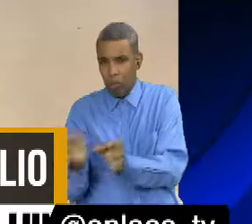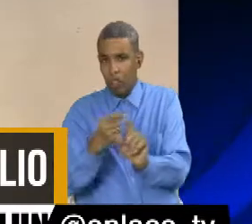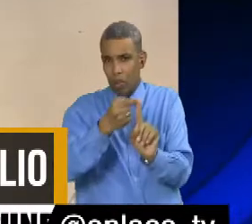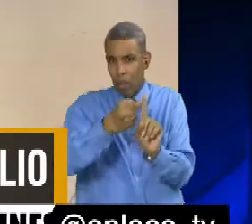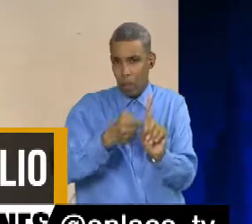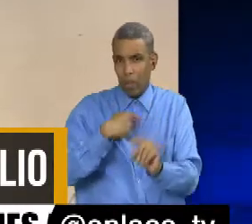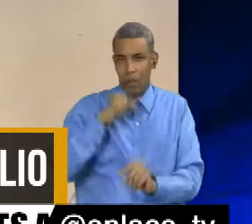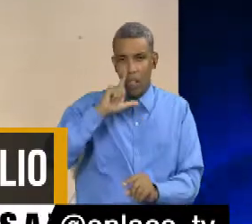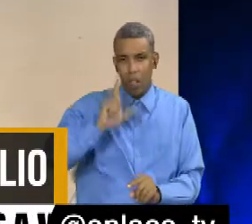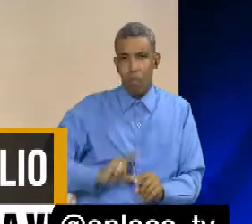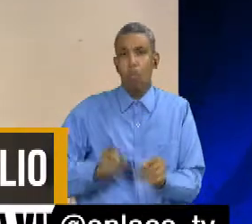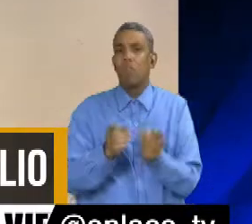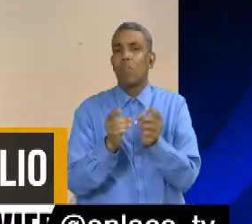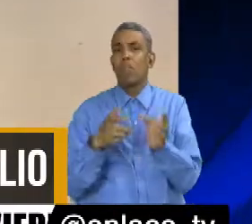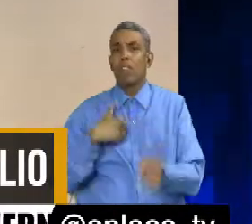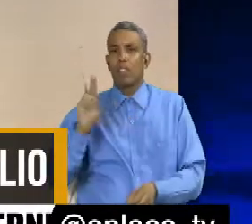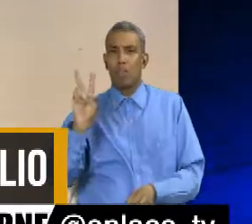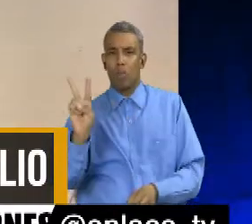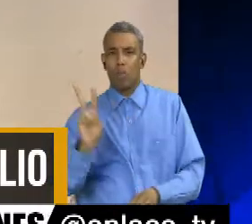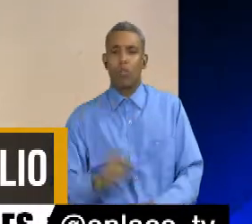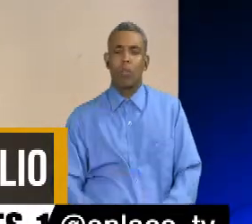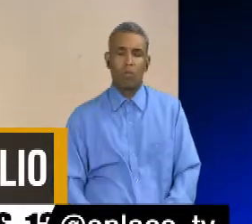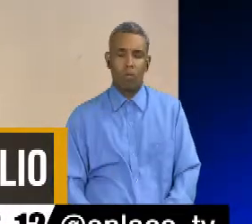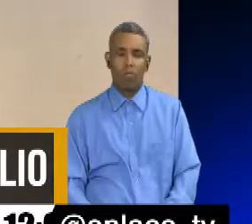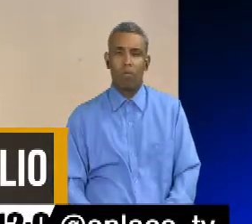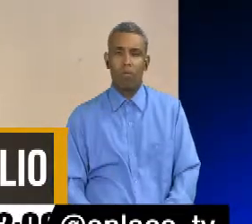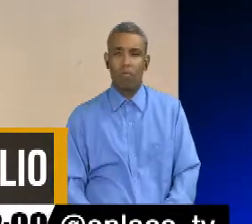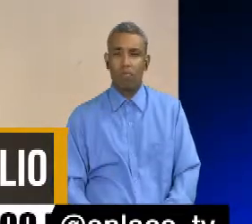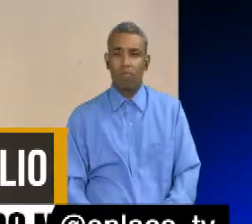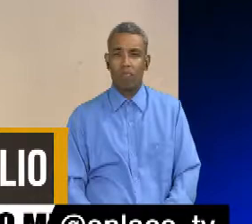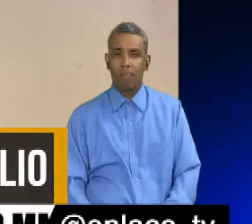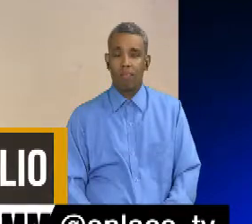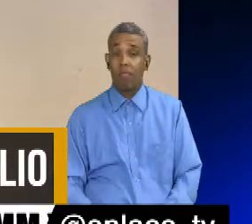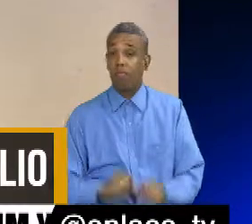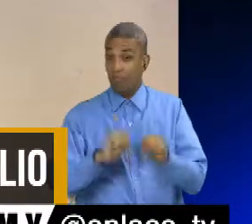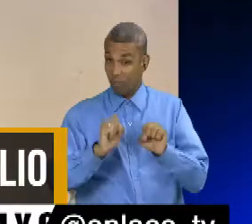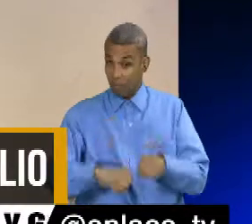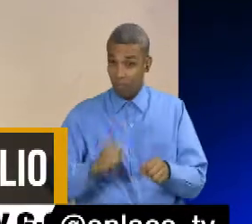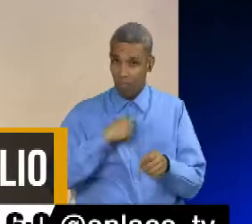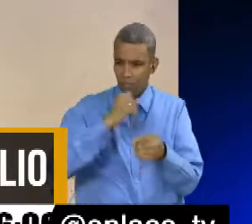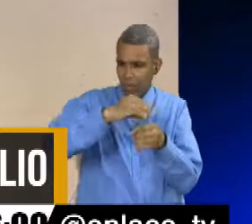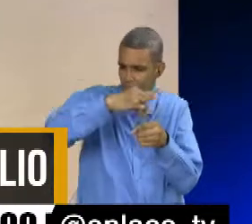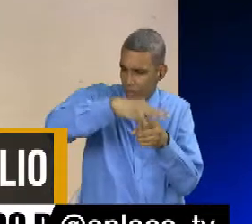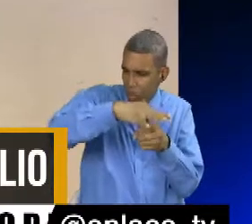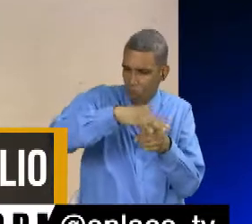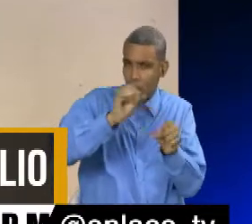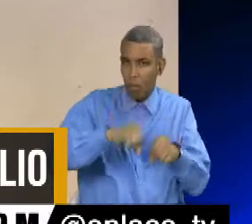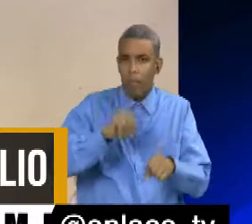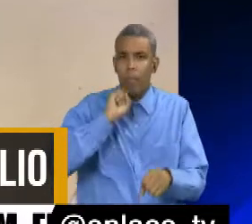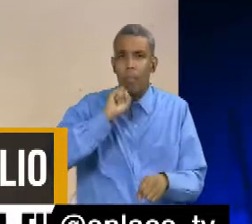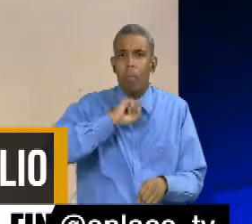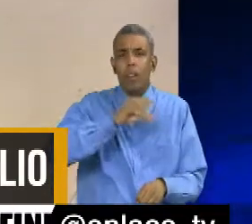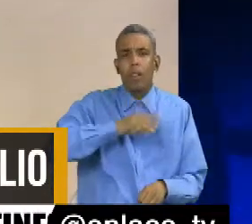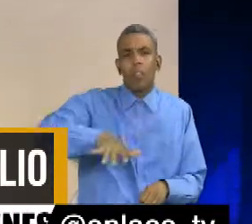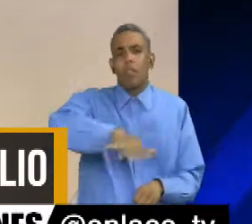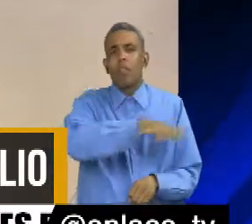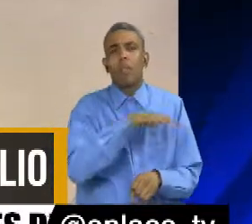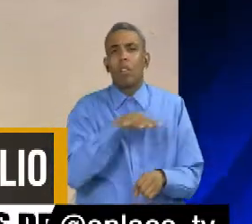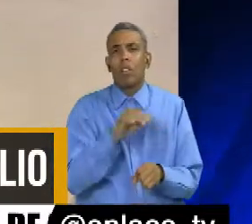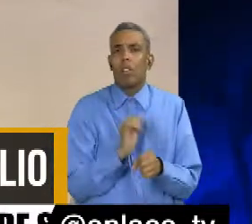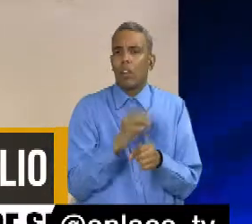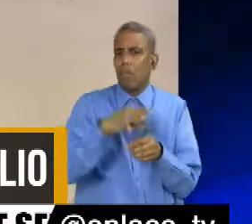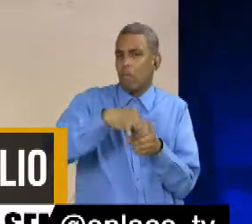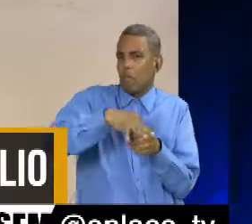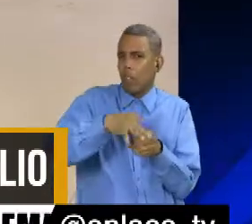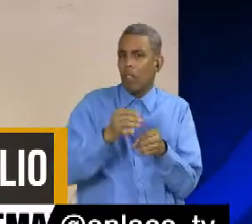de 2017 en el sentido de convocar a los ciudadanos habilitados para ejercer el voto en la jurisdicción del municipio de Barranca Bermeja a la realización de un